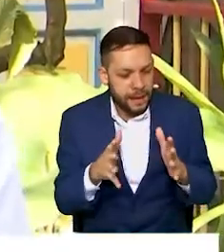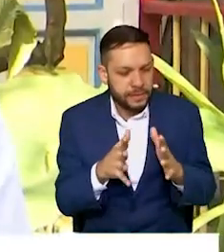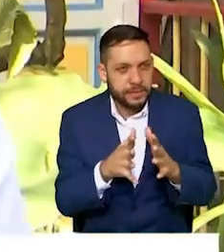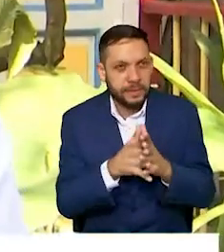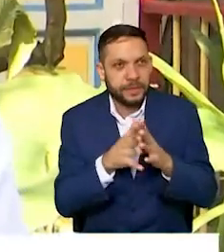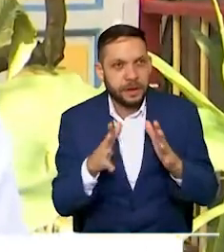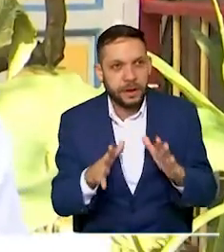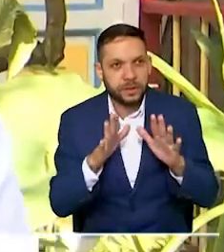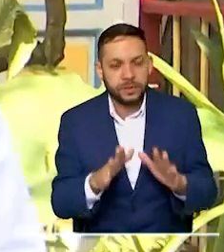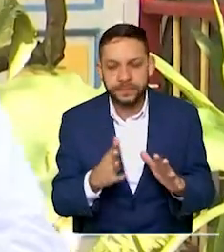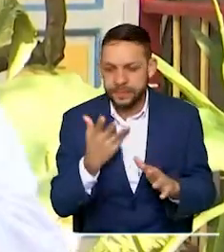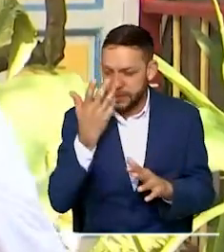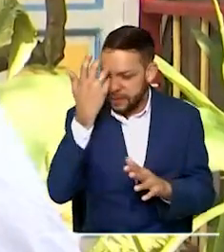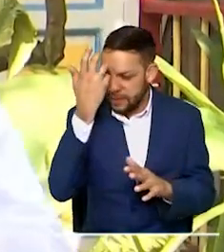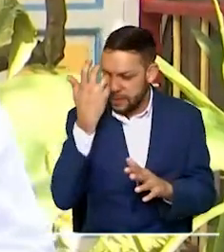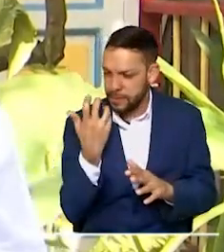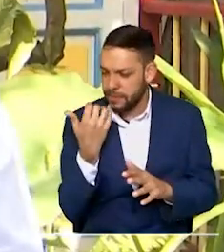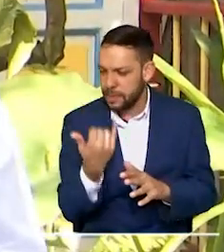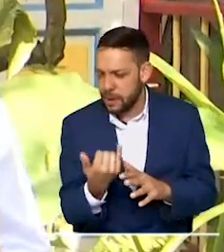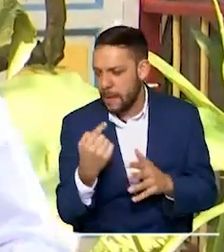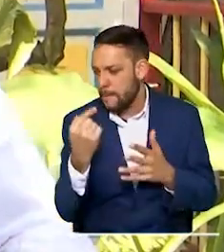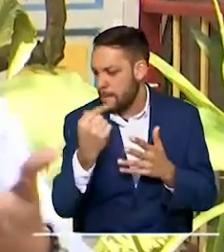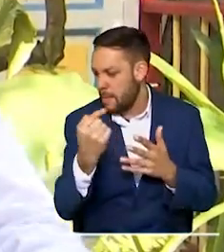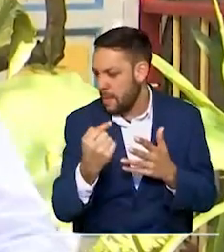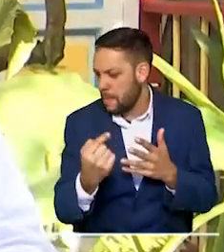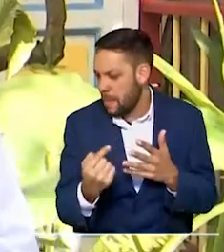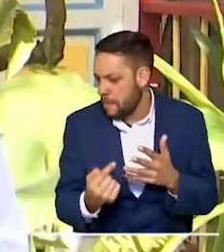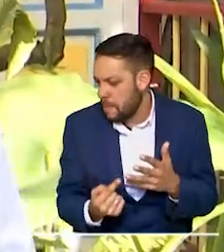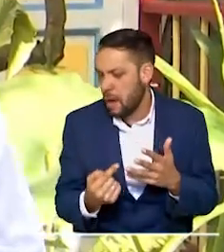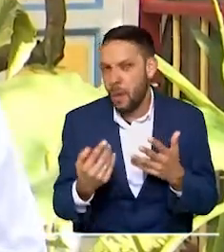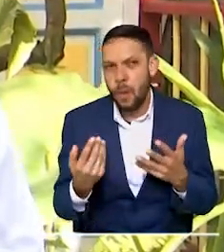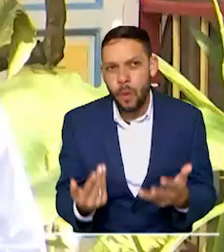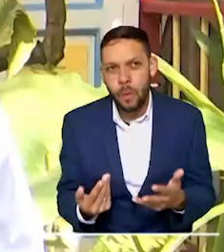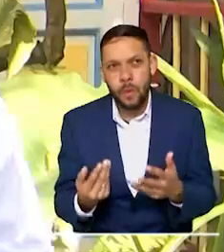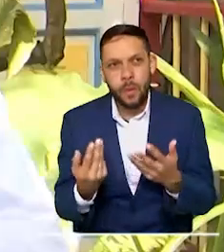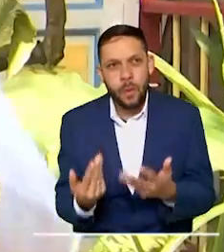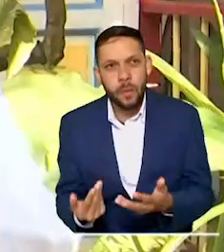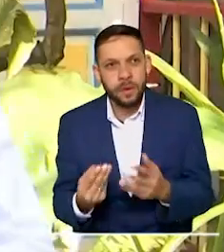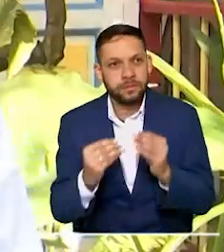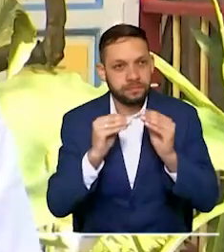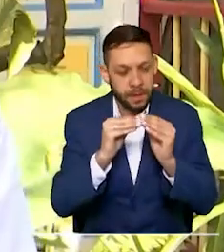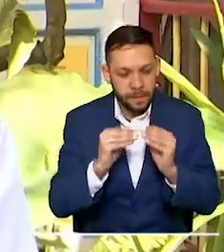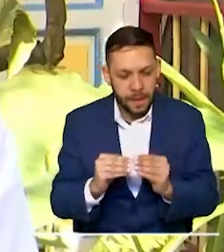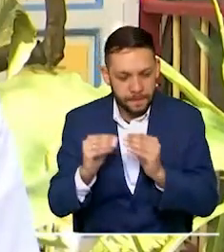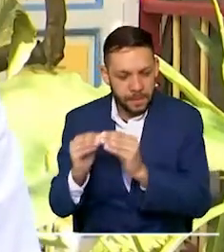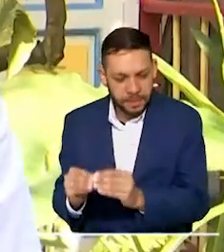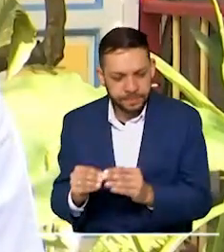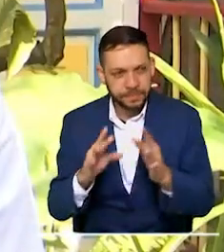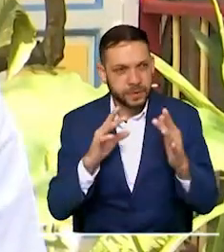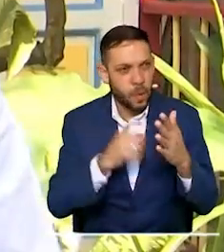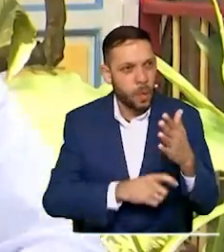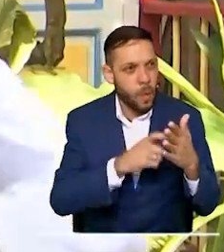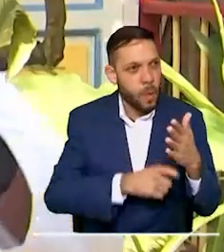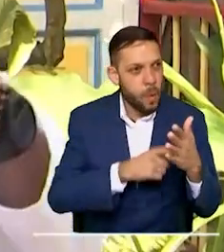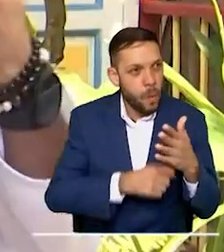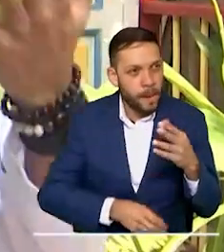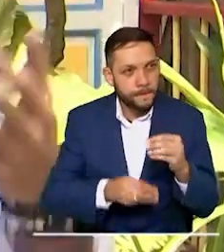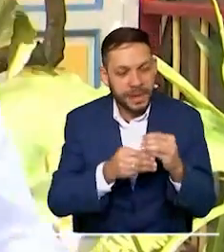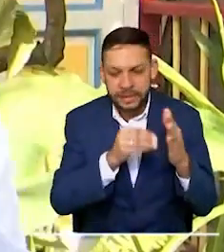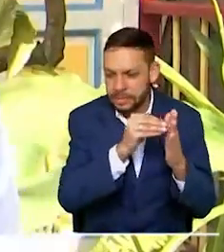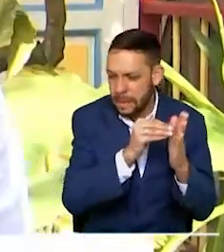de exámenes de laboratorios que nos permiten encontrar con mayor profundidad estas disfunciones y poderlas corregir. Exámenes